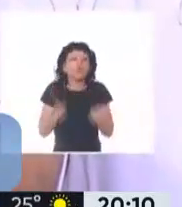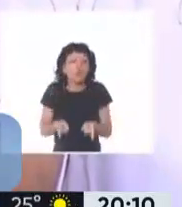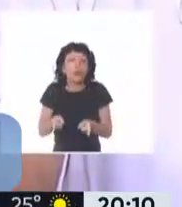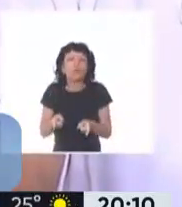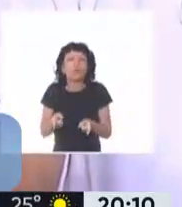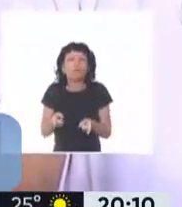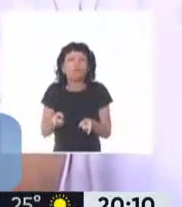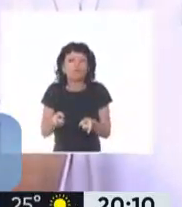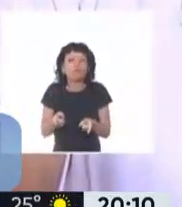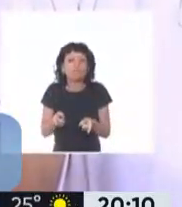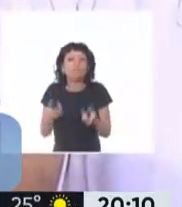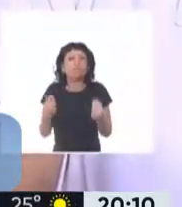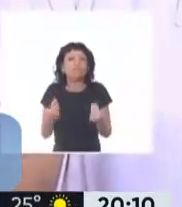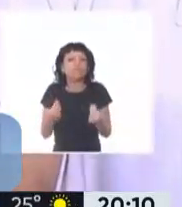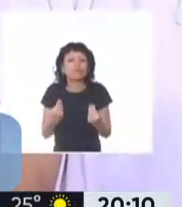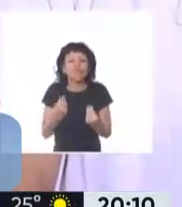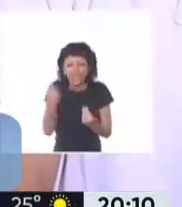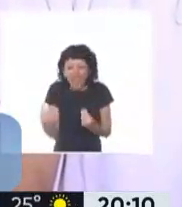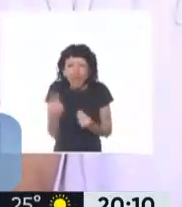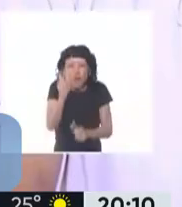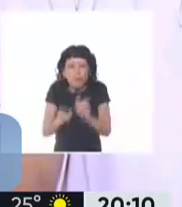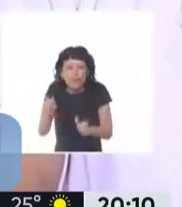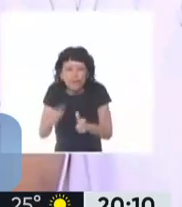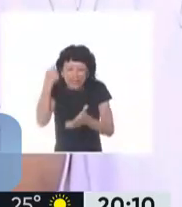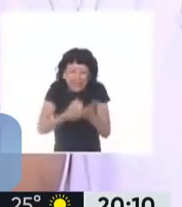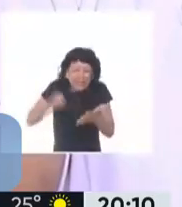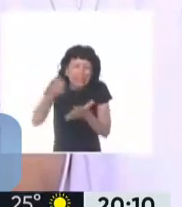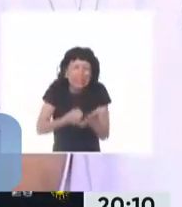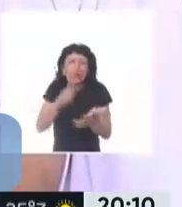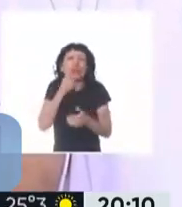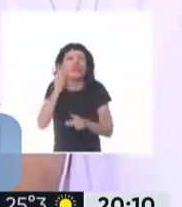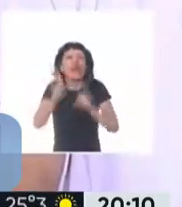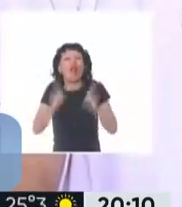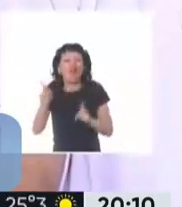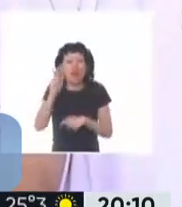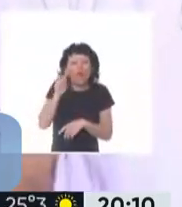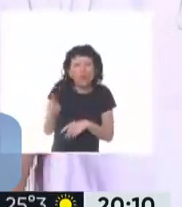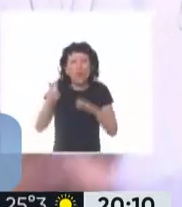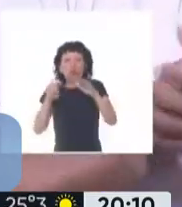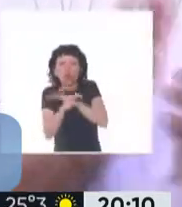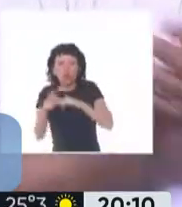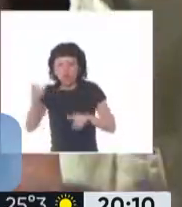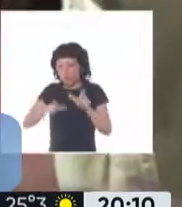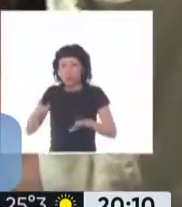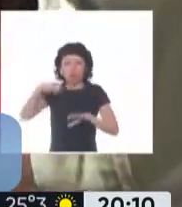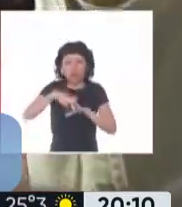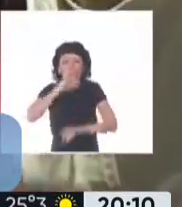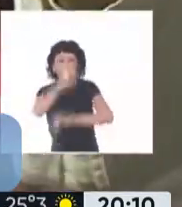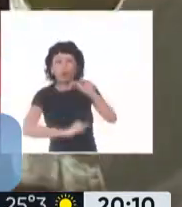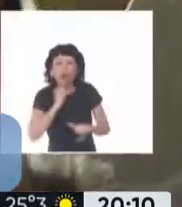esa conmovedora micromilitancia en el subte, en las reuniones casa por